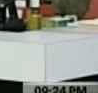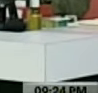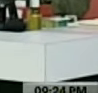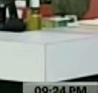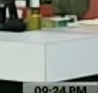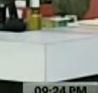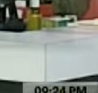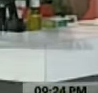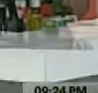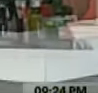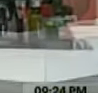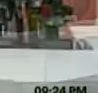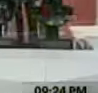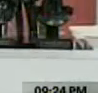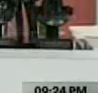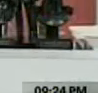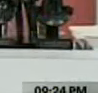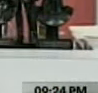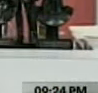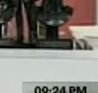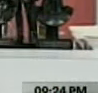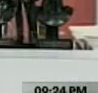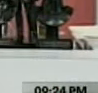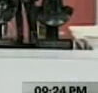se caiga.